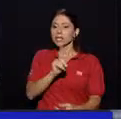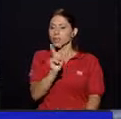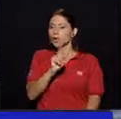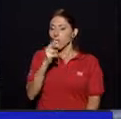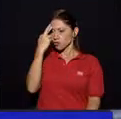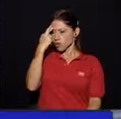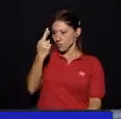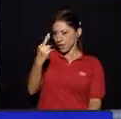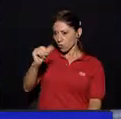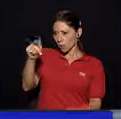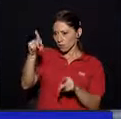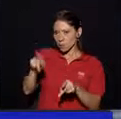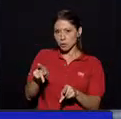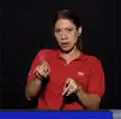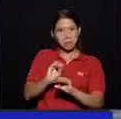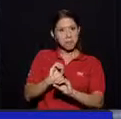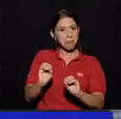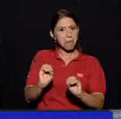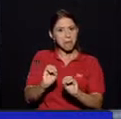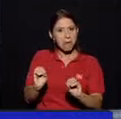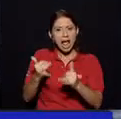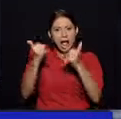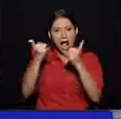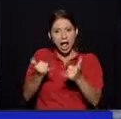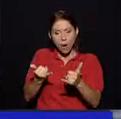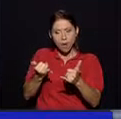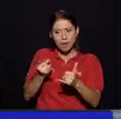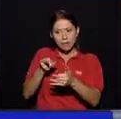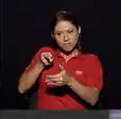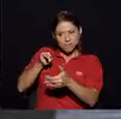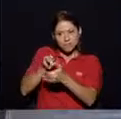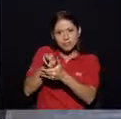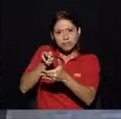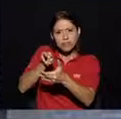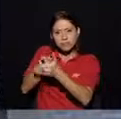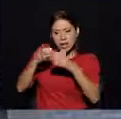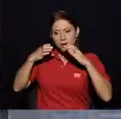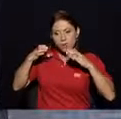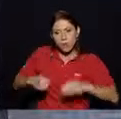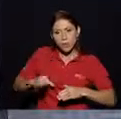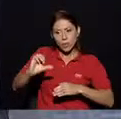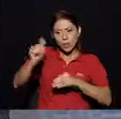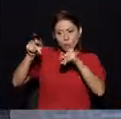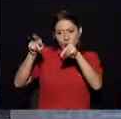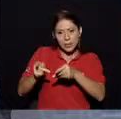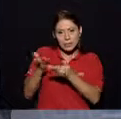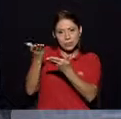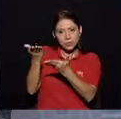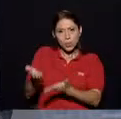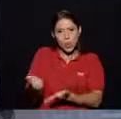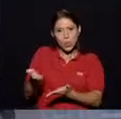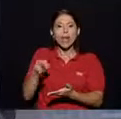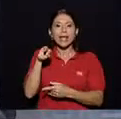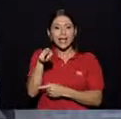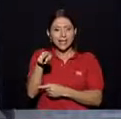o la otra, sino que el ensañamiento contra el cuerpo de la otra y la otra es